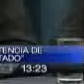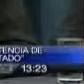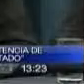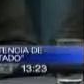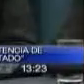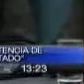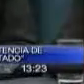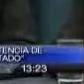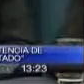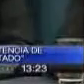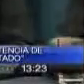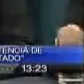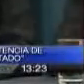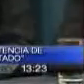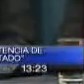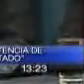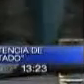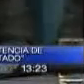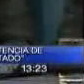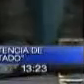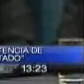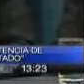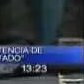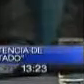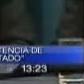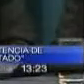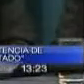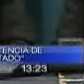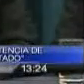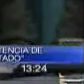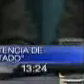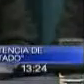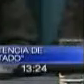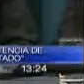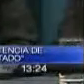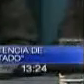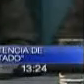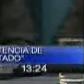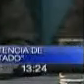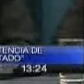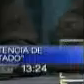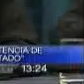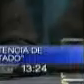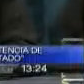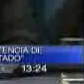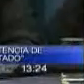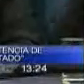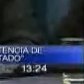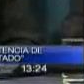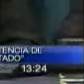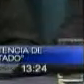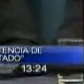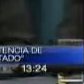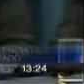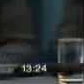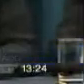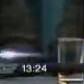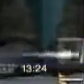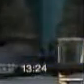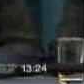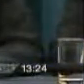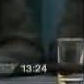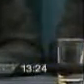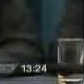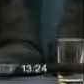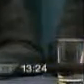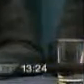la reunión tiene como propósito cumplir con una política, o tuvo como propósito cumplir con una política